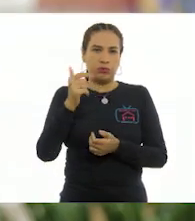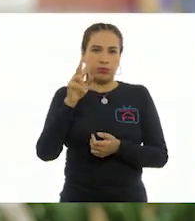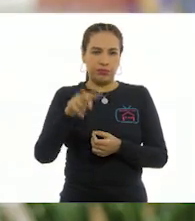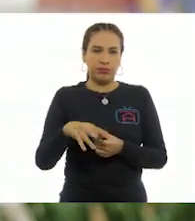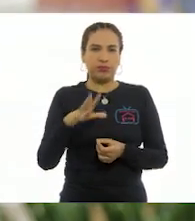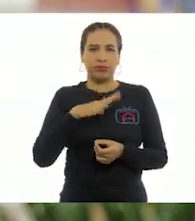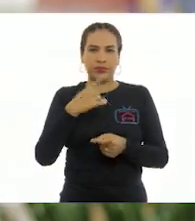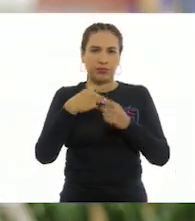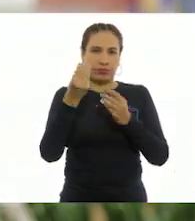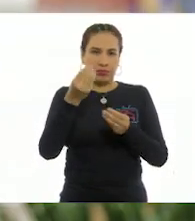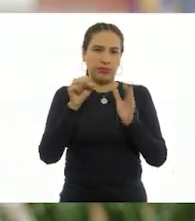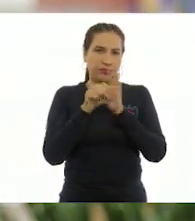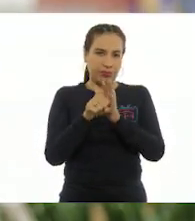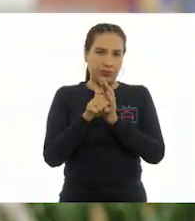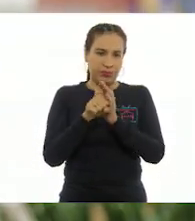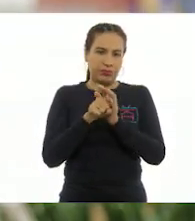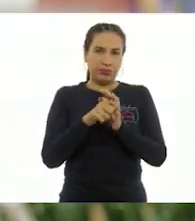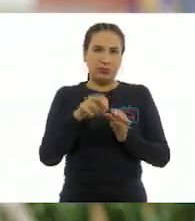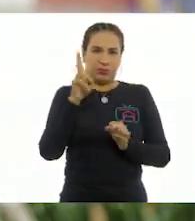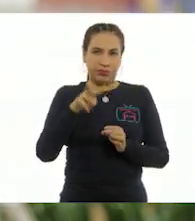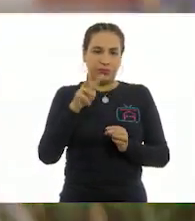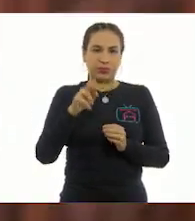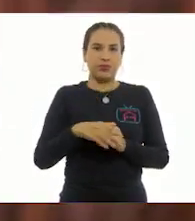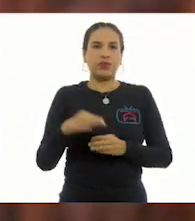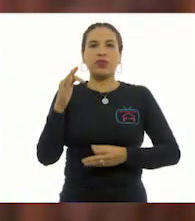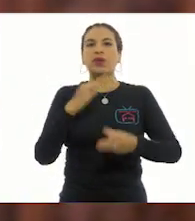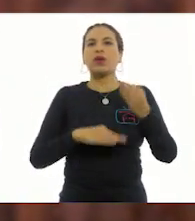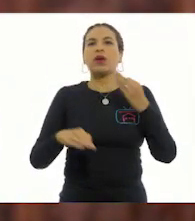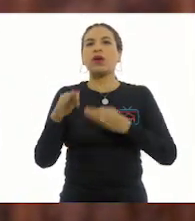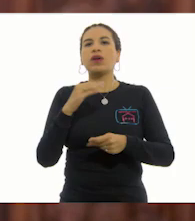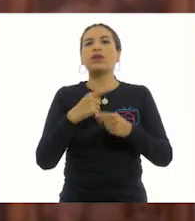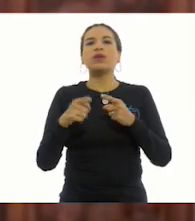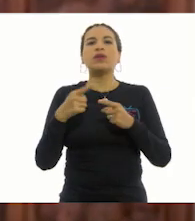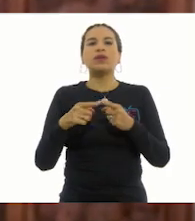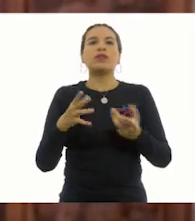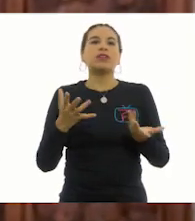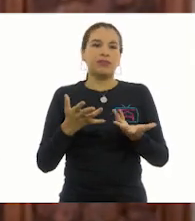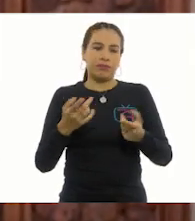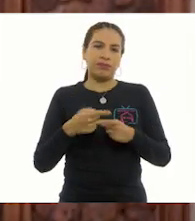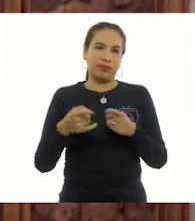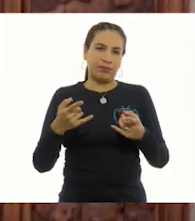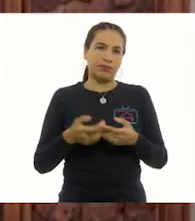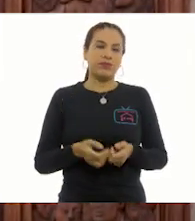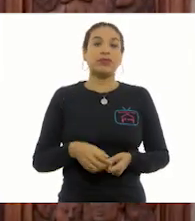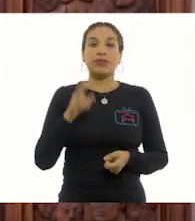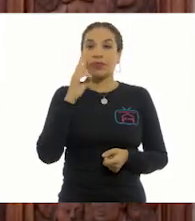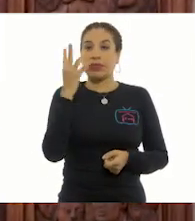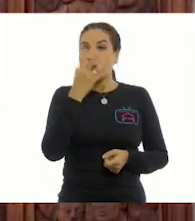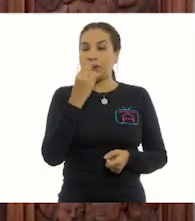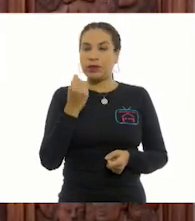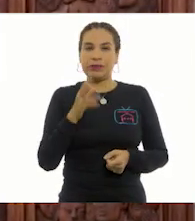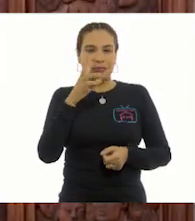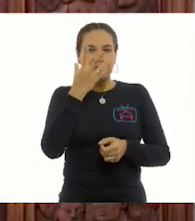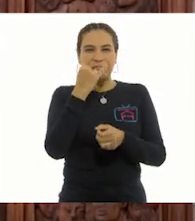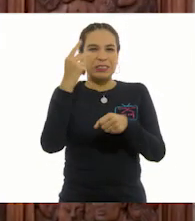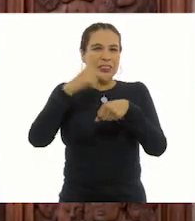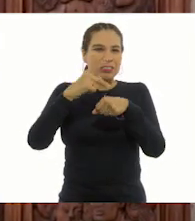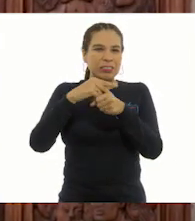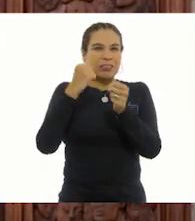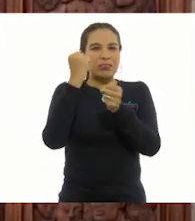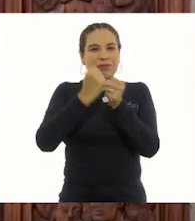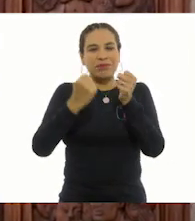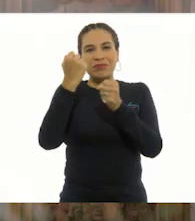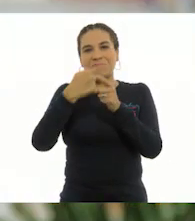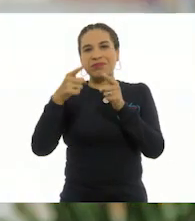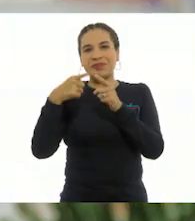tiene mucho simbolismo. Sí, Hay absolutamente. símbolos en todo, desde la puerta de entrada. Sí, qué bellamente tallada, ¿no? Y